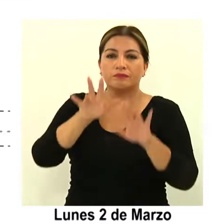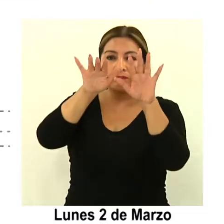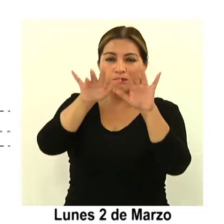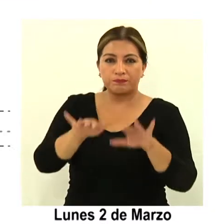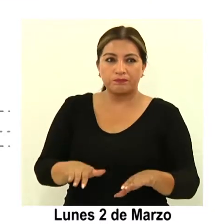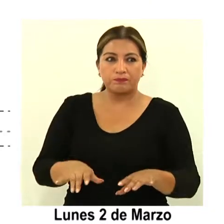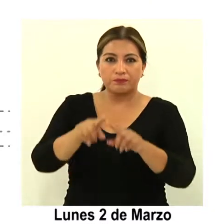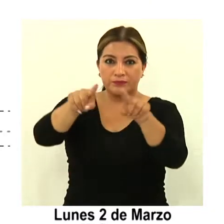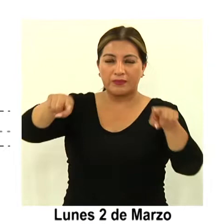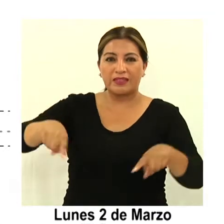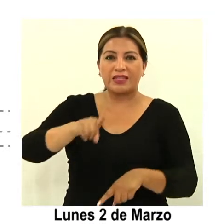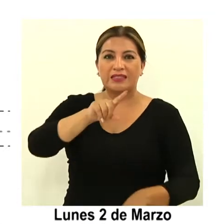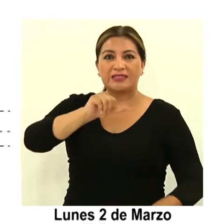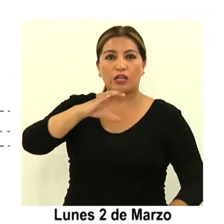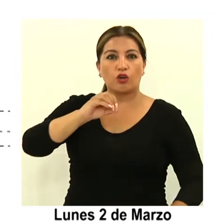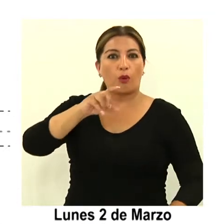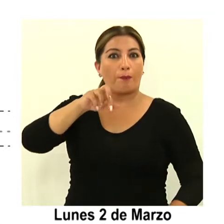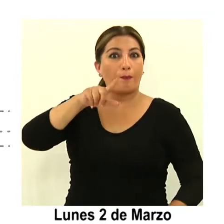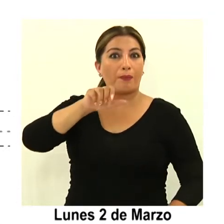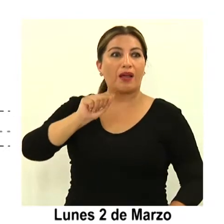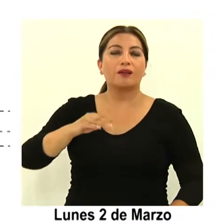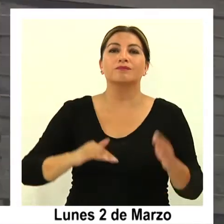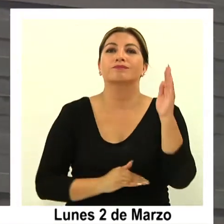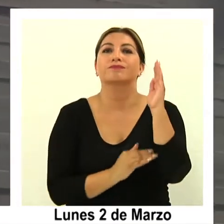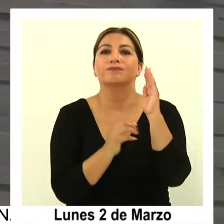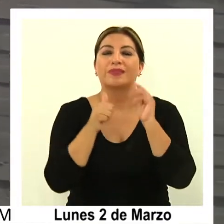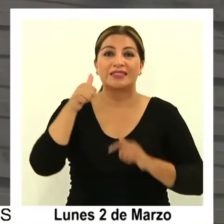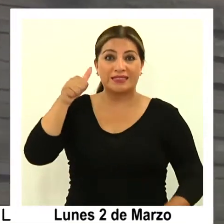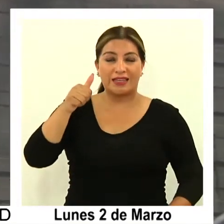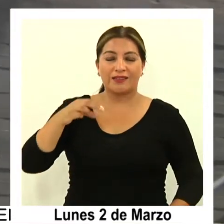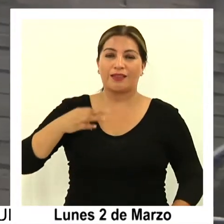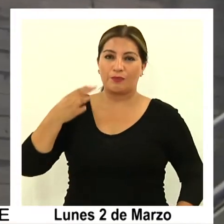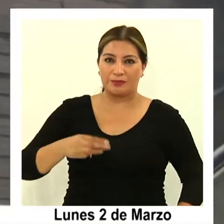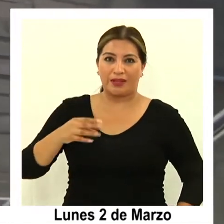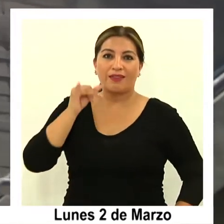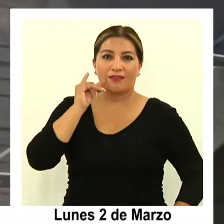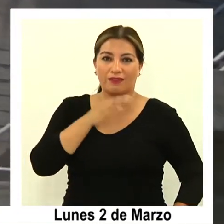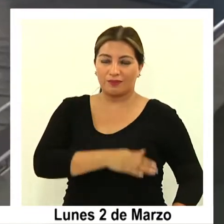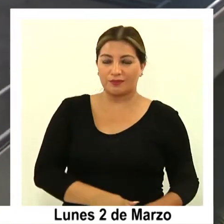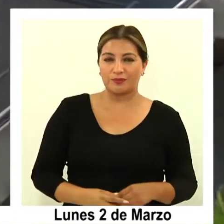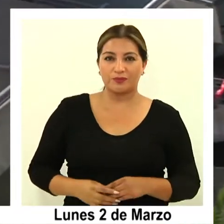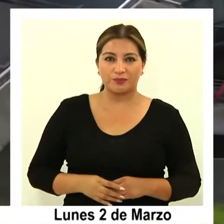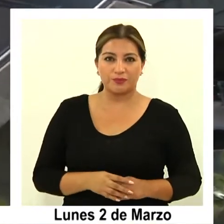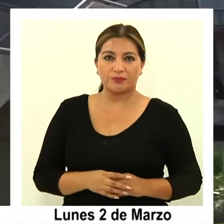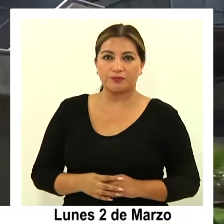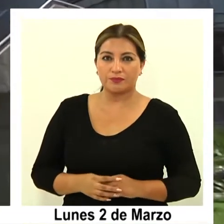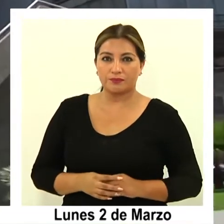visitar la oficina de SECOPLAC ubicada en el piso 6 de la Municipalidad de Iquique.